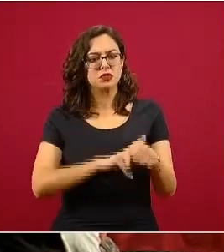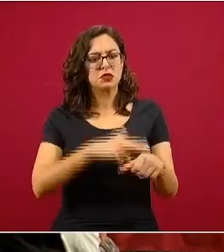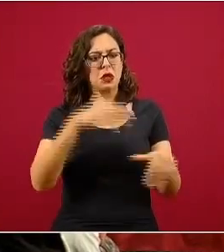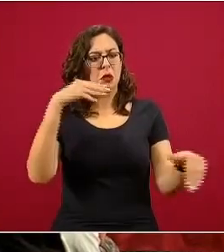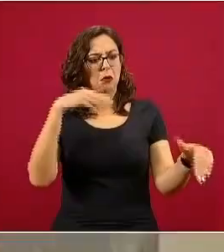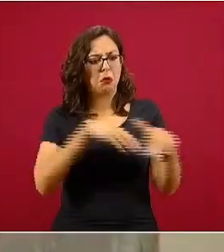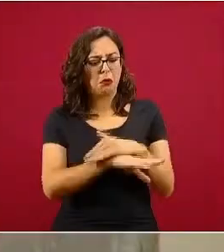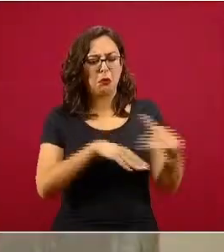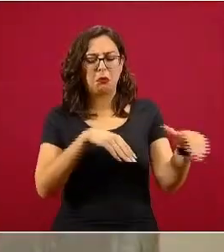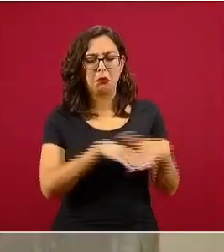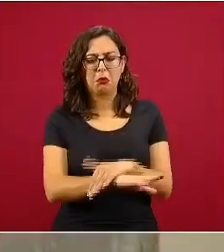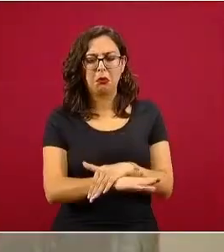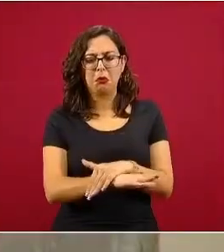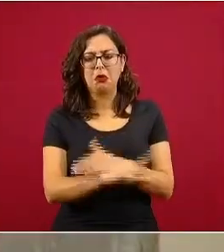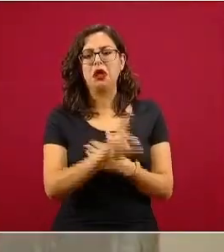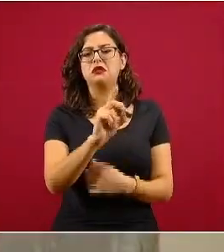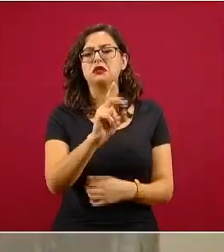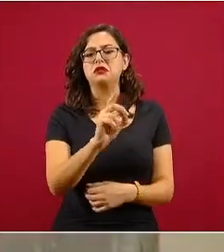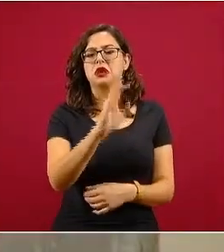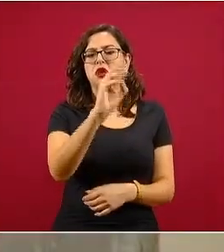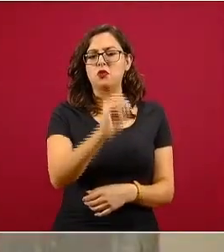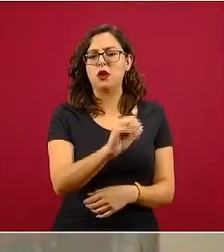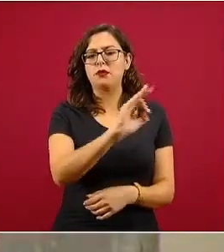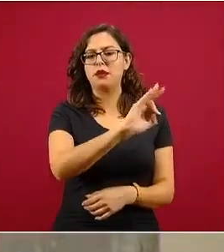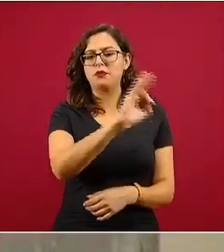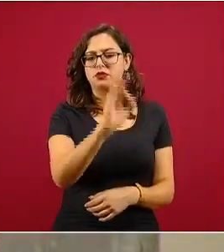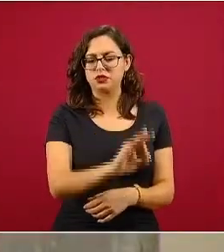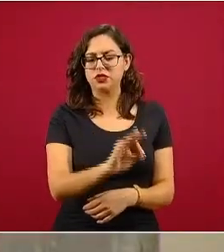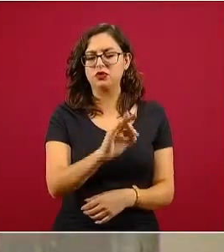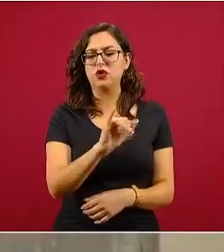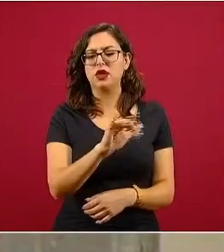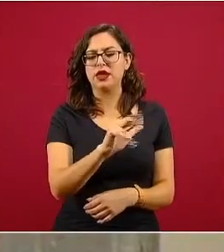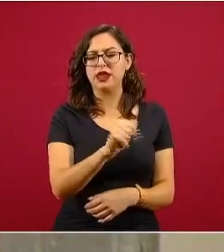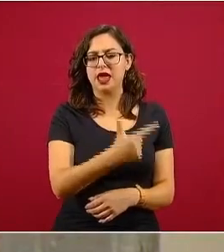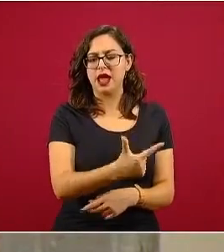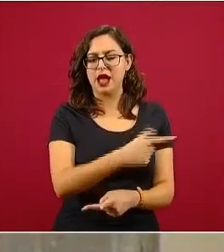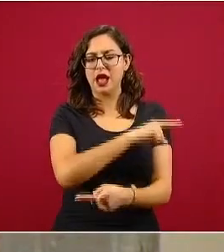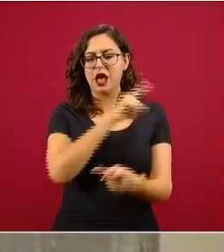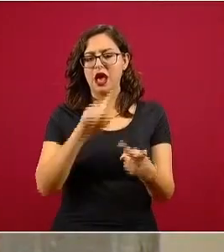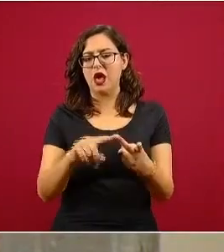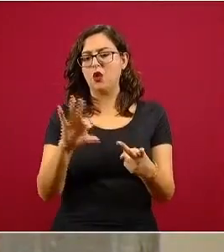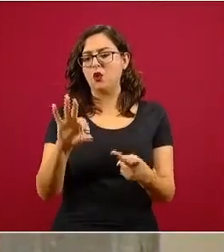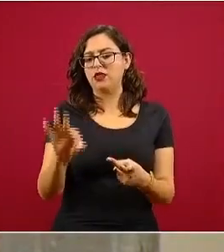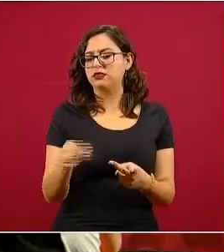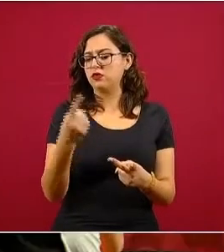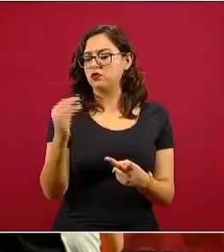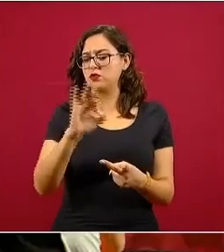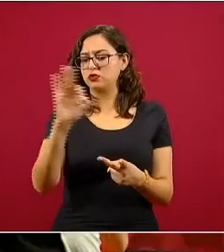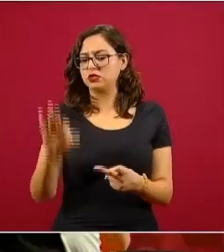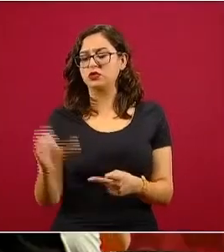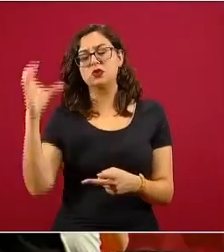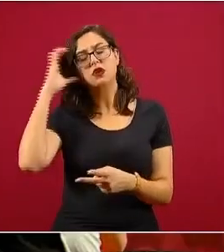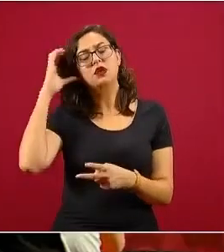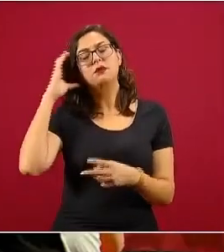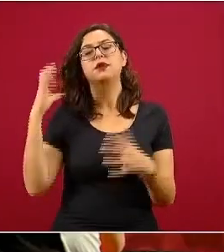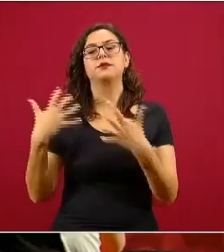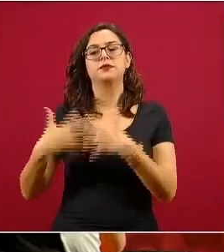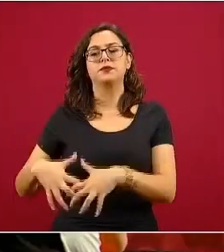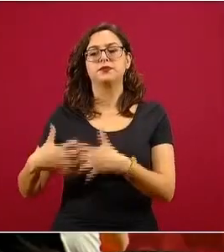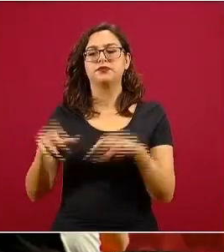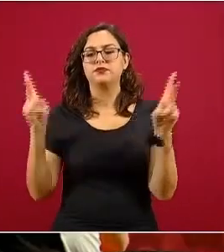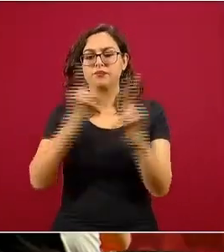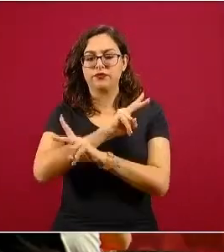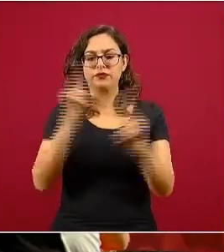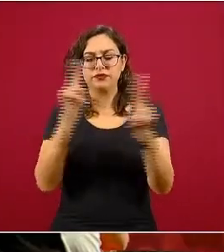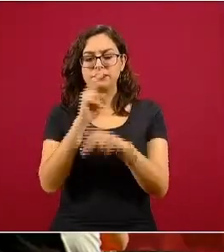del 50%, 39 para camas general, 41 para camas con ventilador, y en el caso de las camas con ventilador, vean